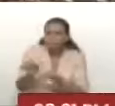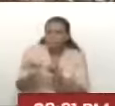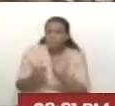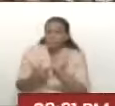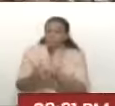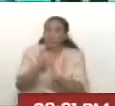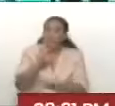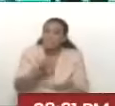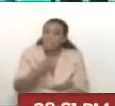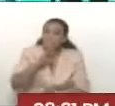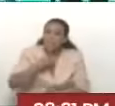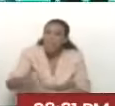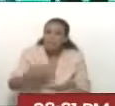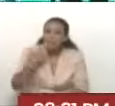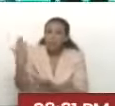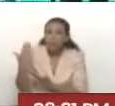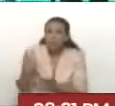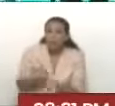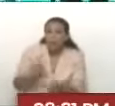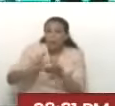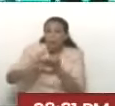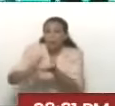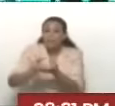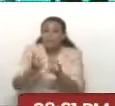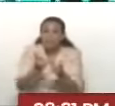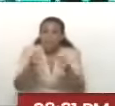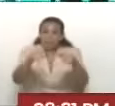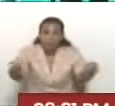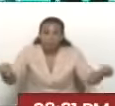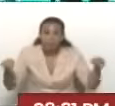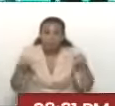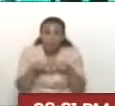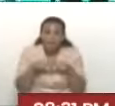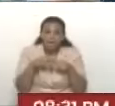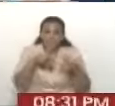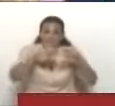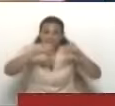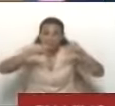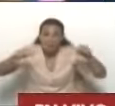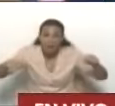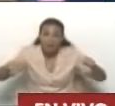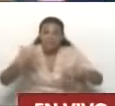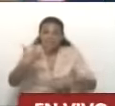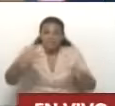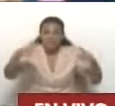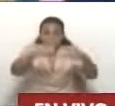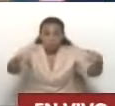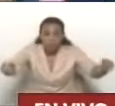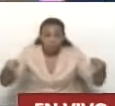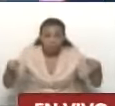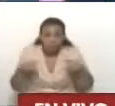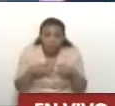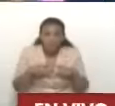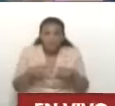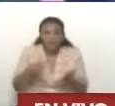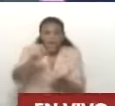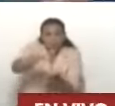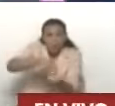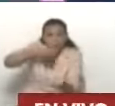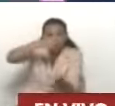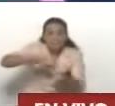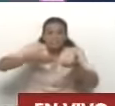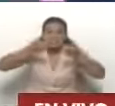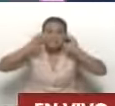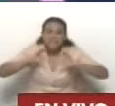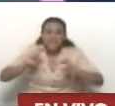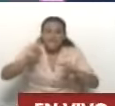relatar. A través de un financiamiento de 5 hectáreas que iniciamos en su unidad de producción, ahí producimos semillas de maíz y